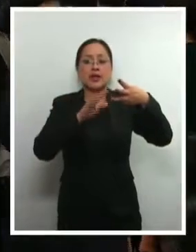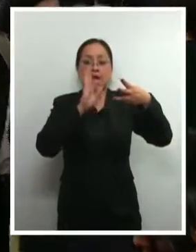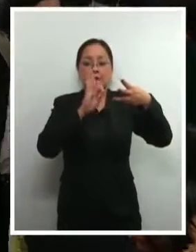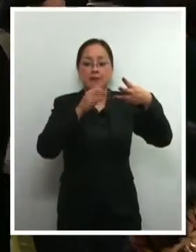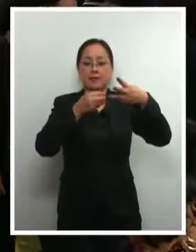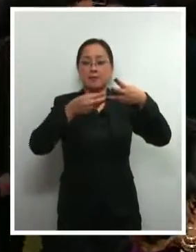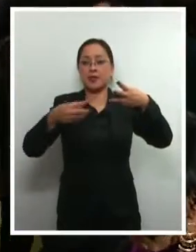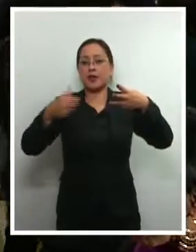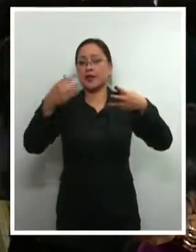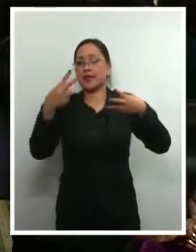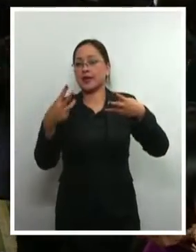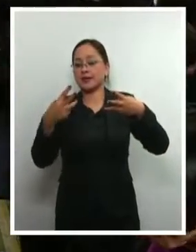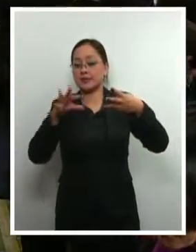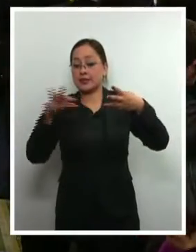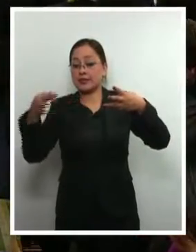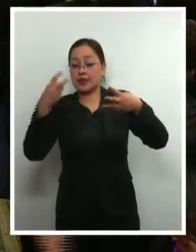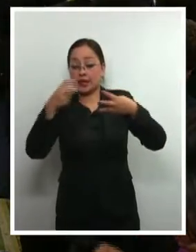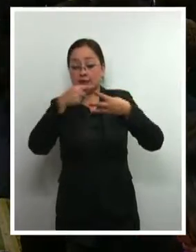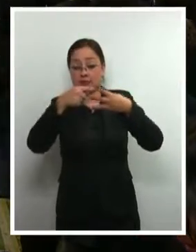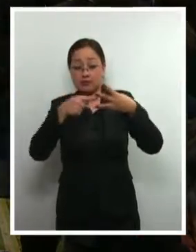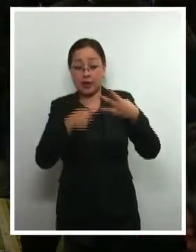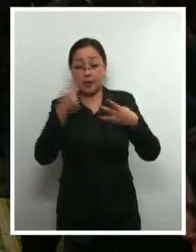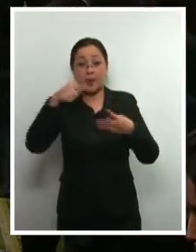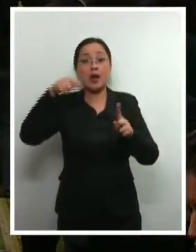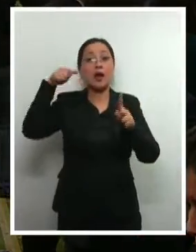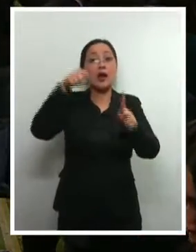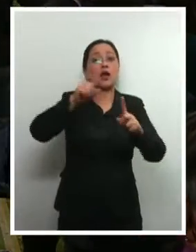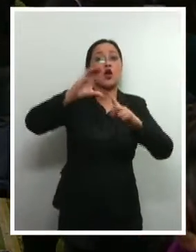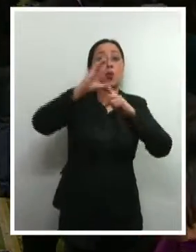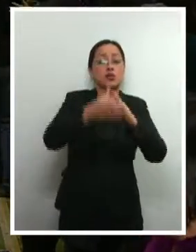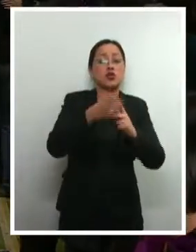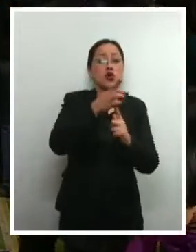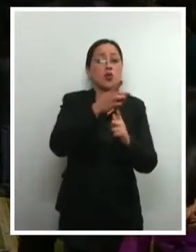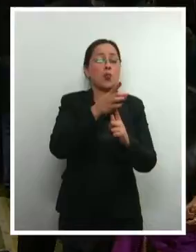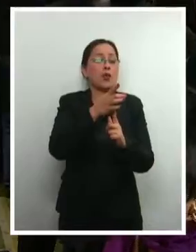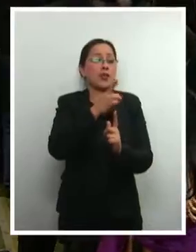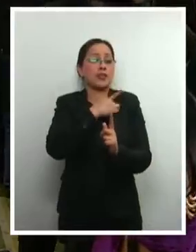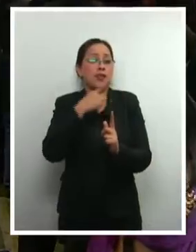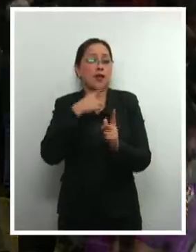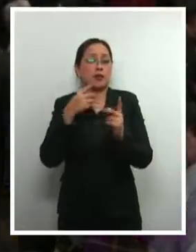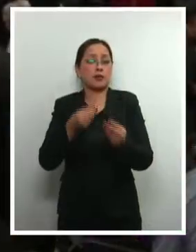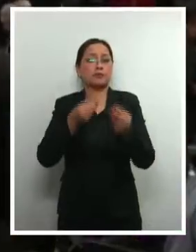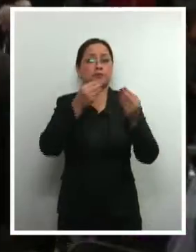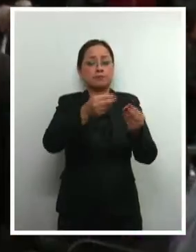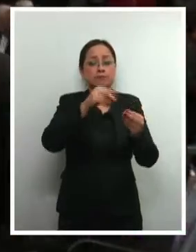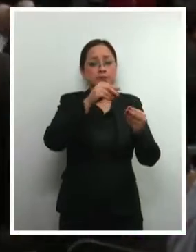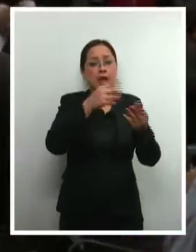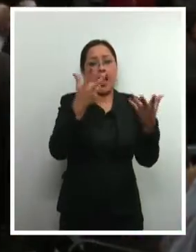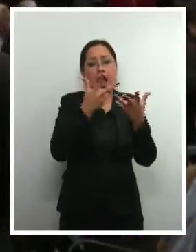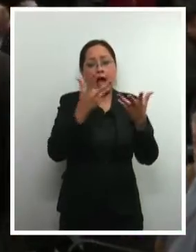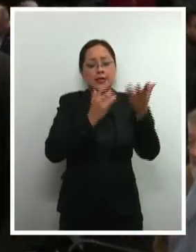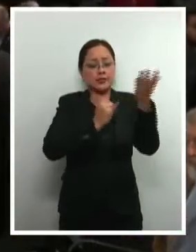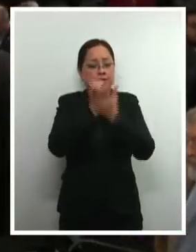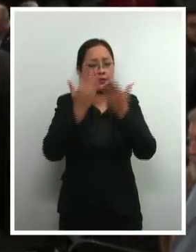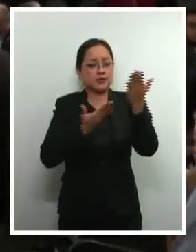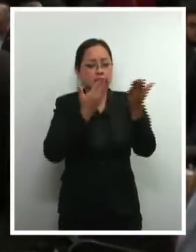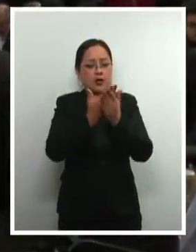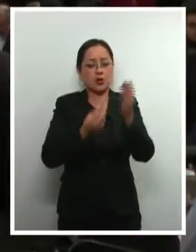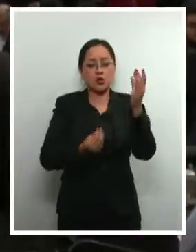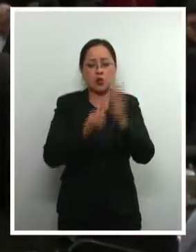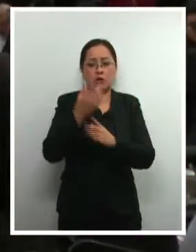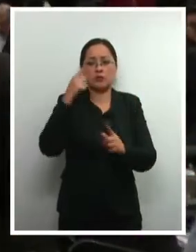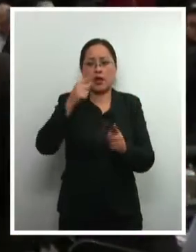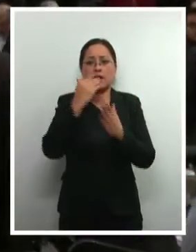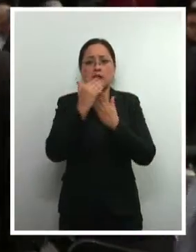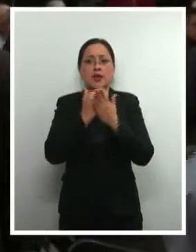F, numeral 3, con la finalidad de que esto se regresara a la comisión dictaminadora, a la Comisión de